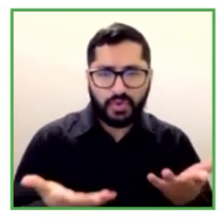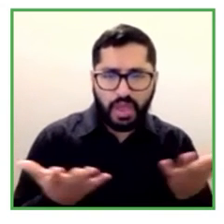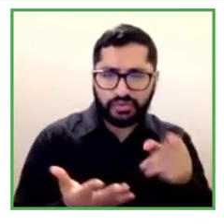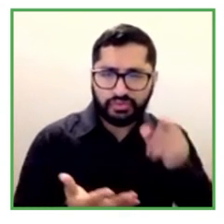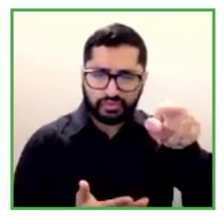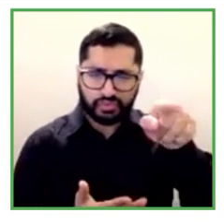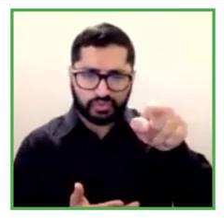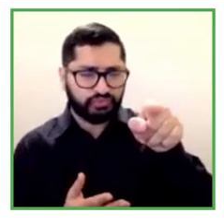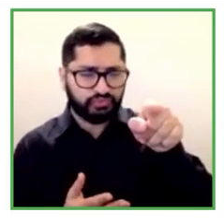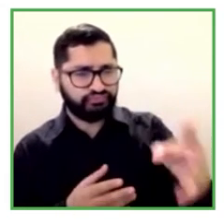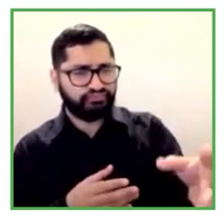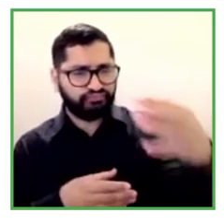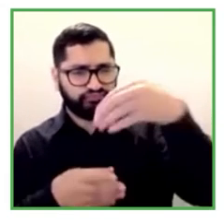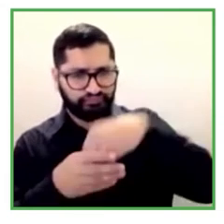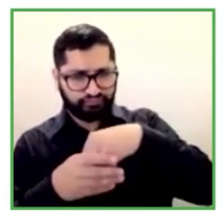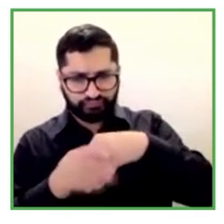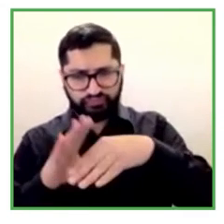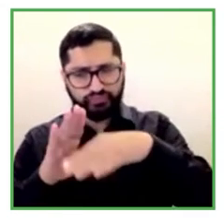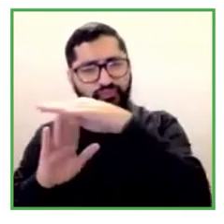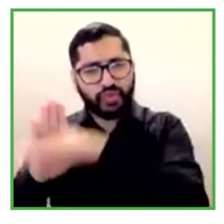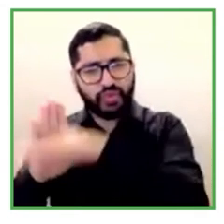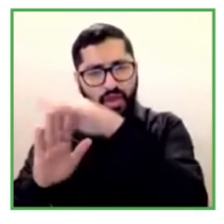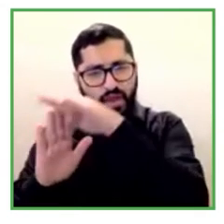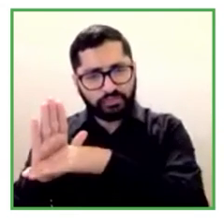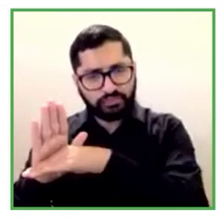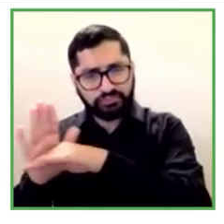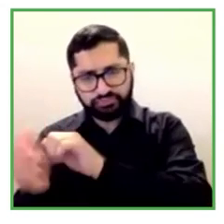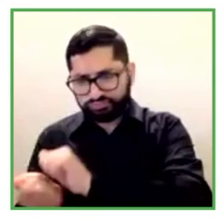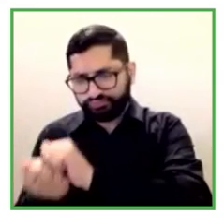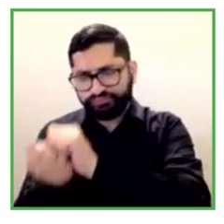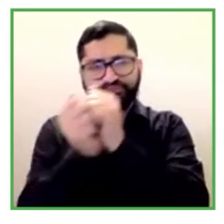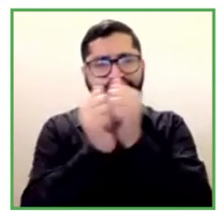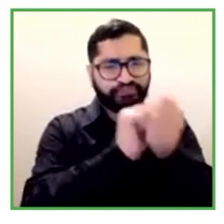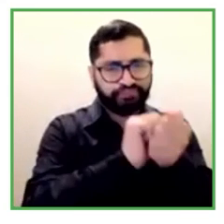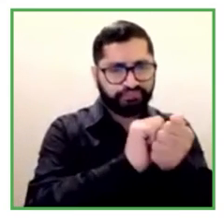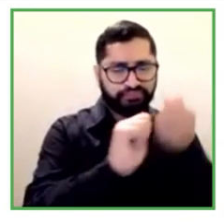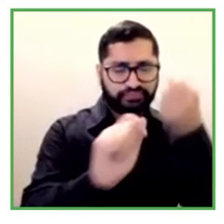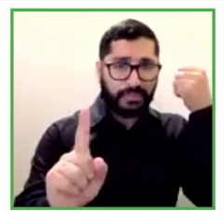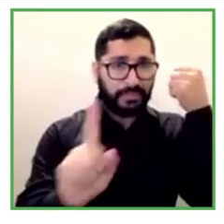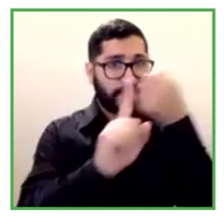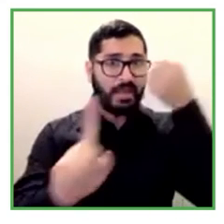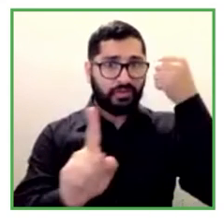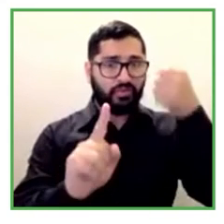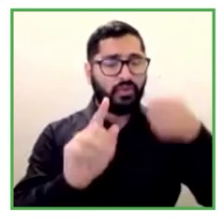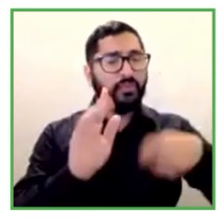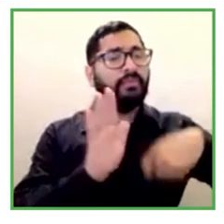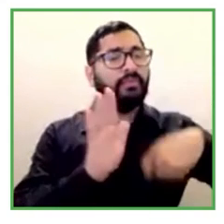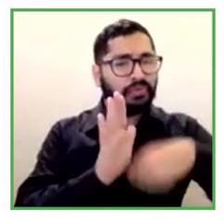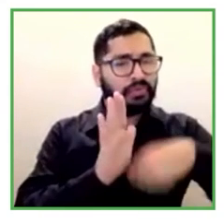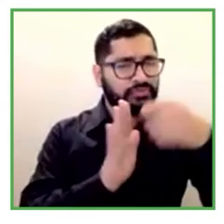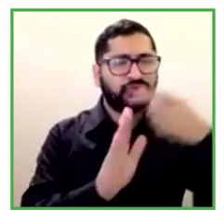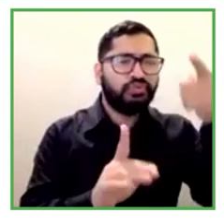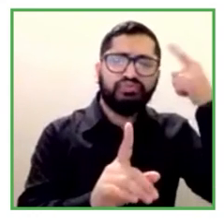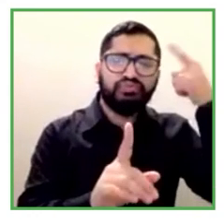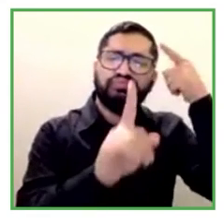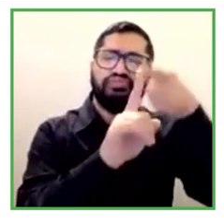de transferencia de impacto de Zero Project este año. Entonces, ¿cuáles son tus objetivos para esta nominación?